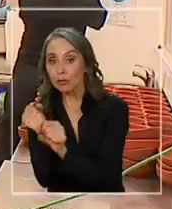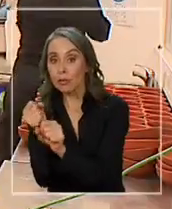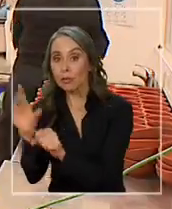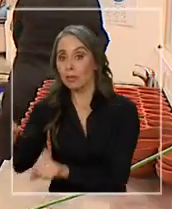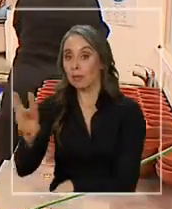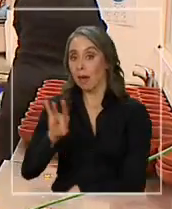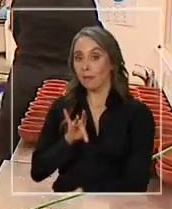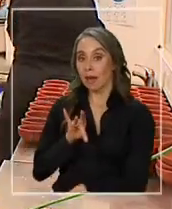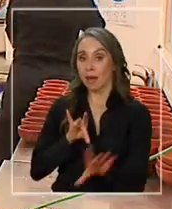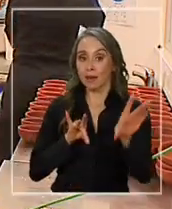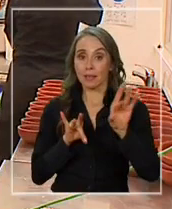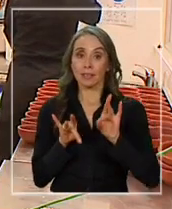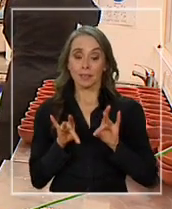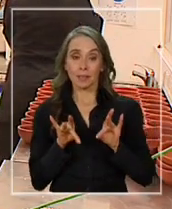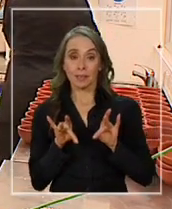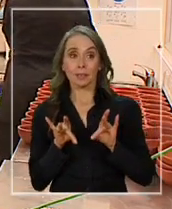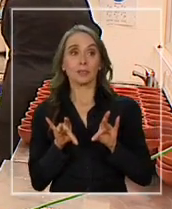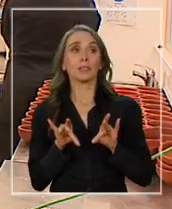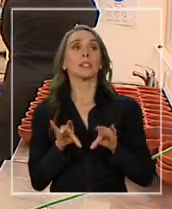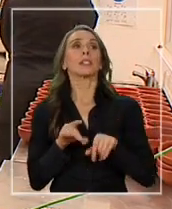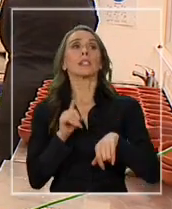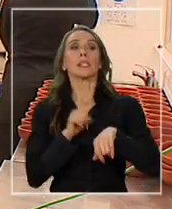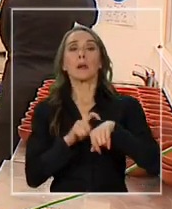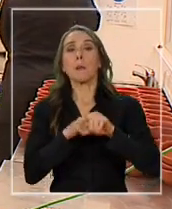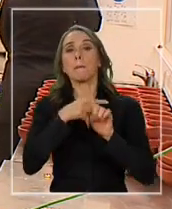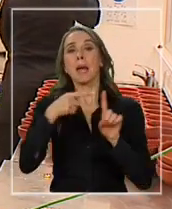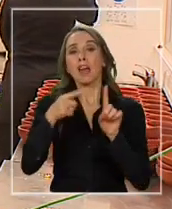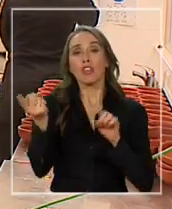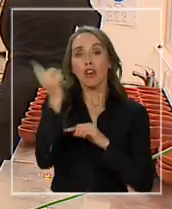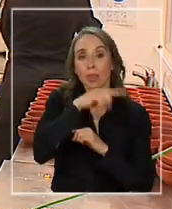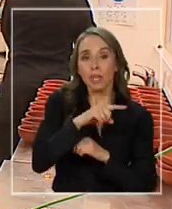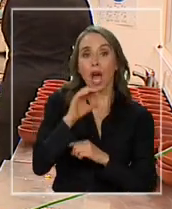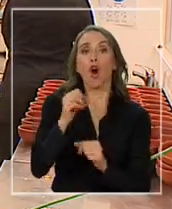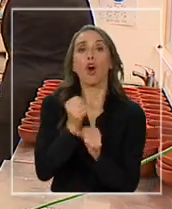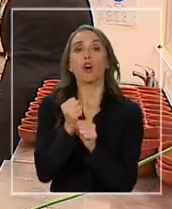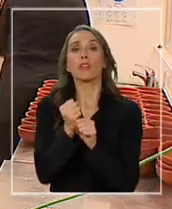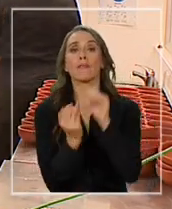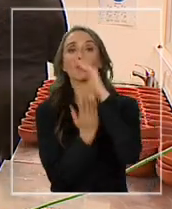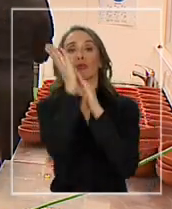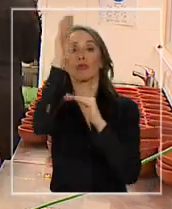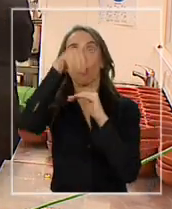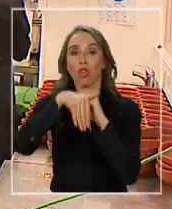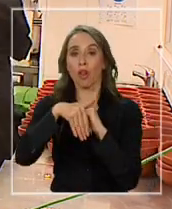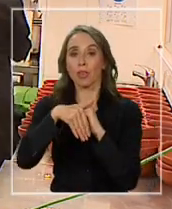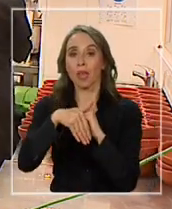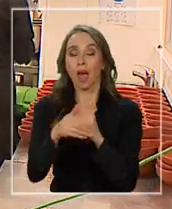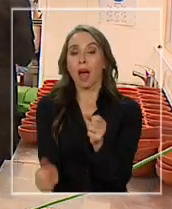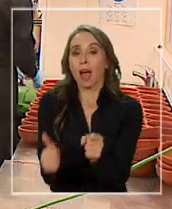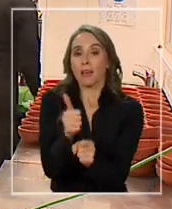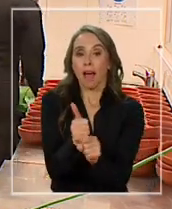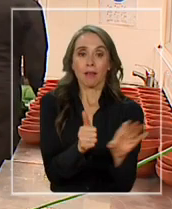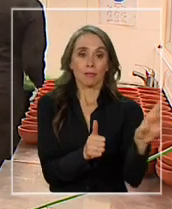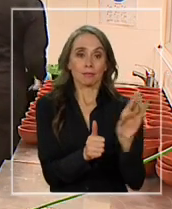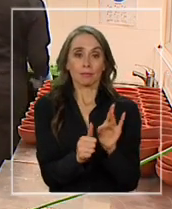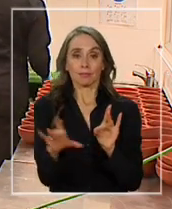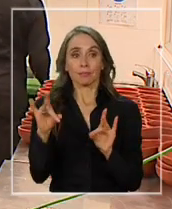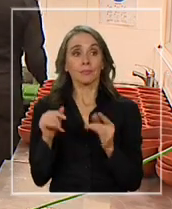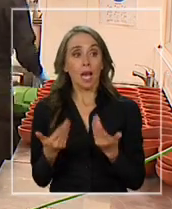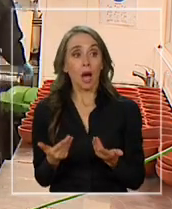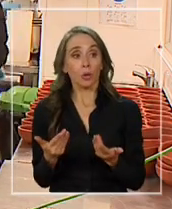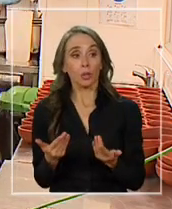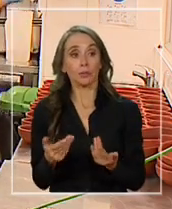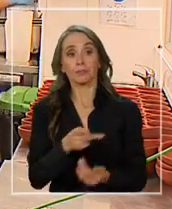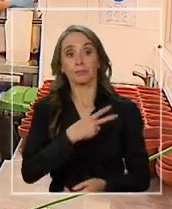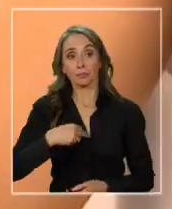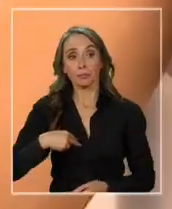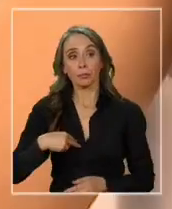para tanto sea part-time como full-time en cada uno de nuestros cargos. Y eso es lo que hoy día